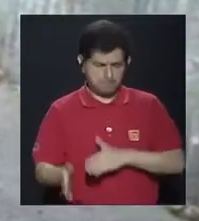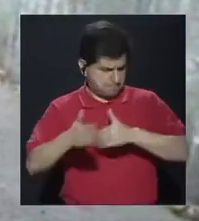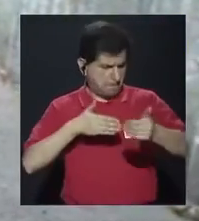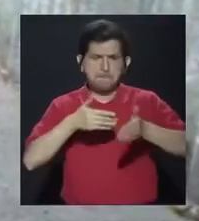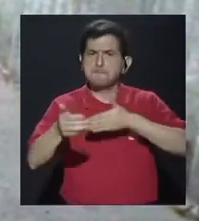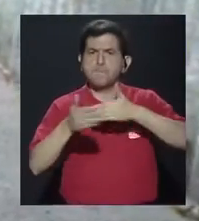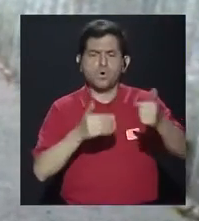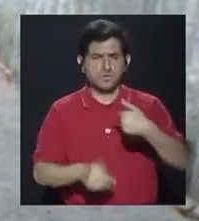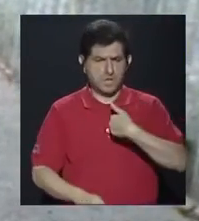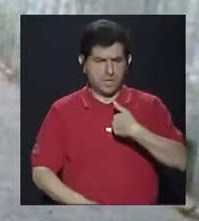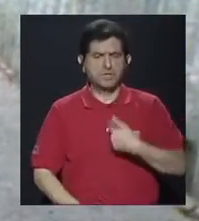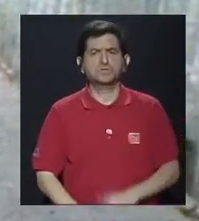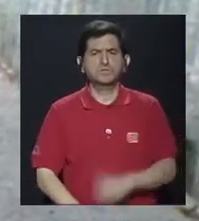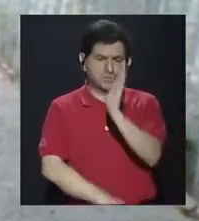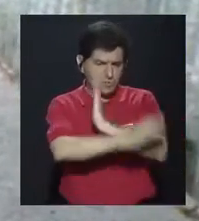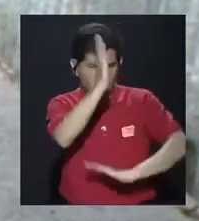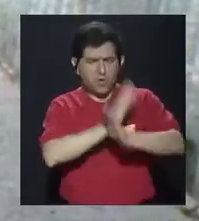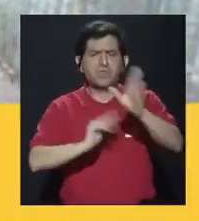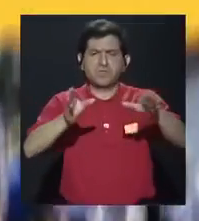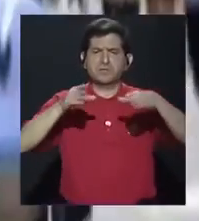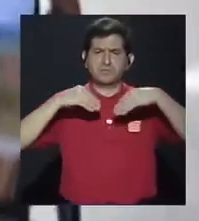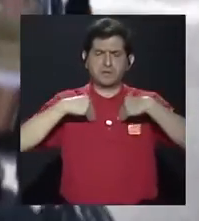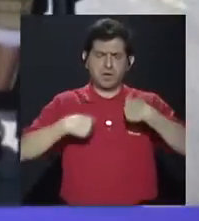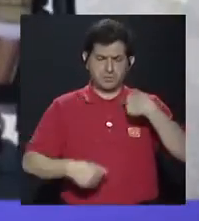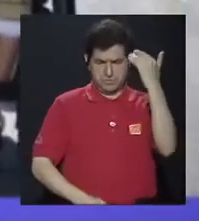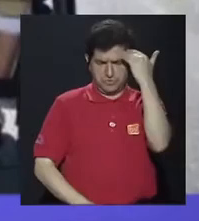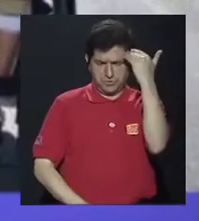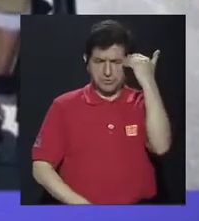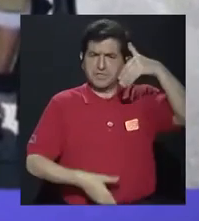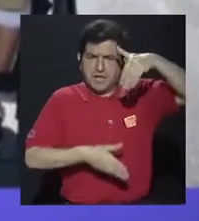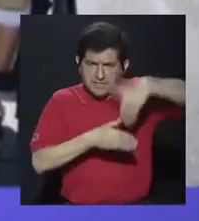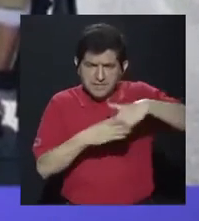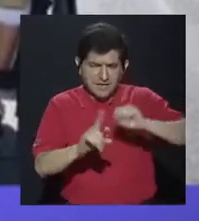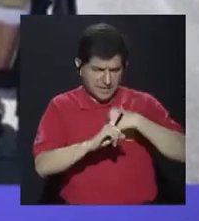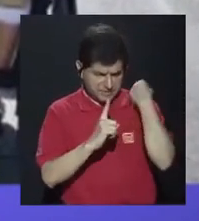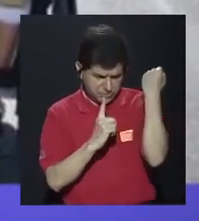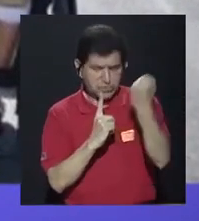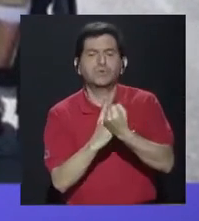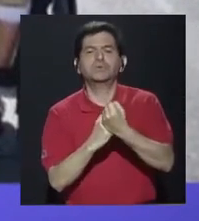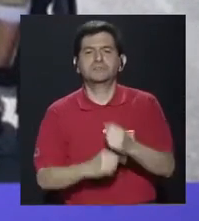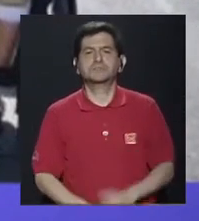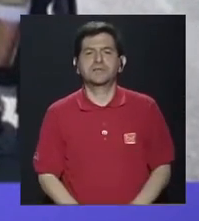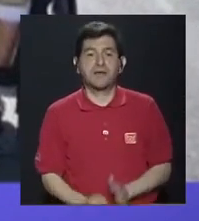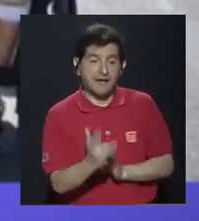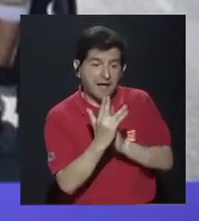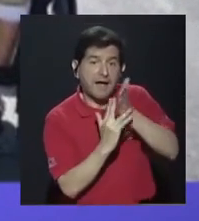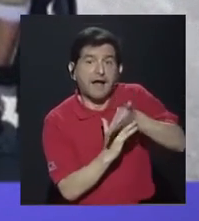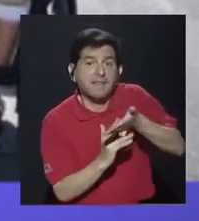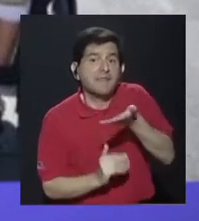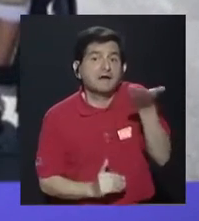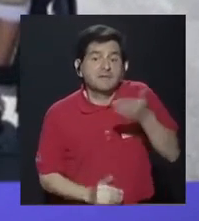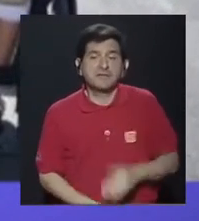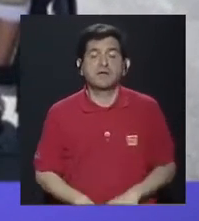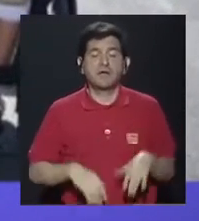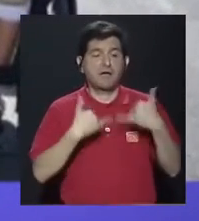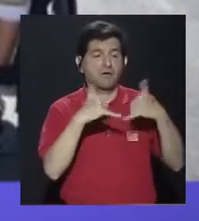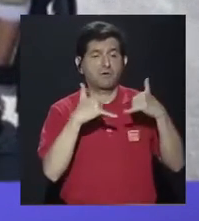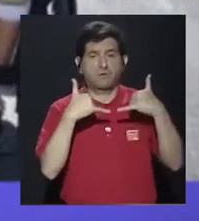de que adquirí mi discapacidad, sé que puedo introducirme a la sociedad por medio de los